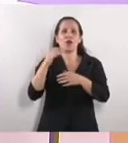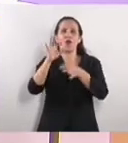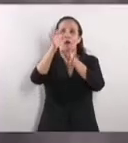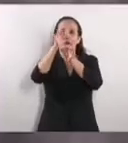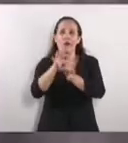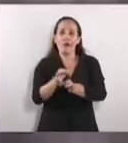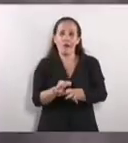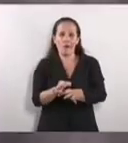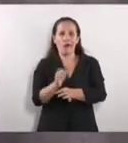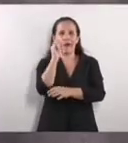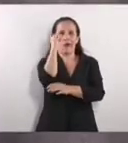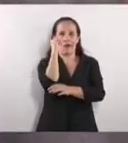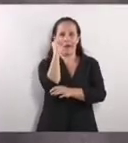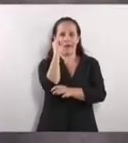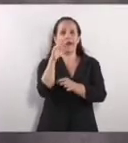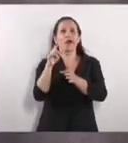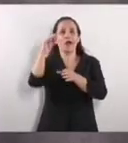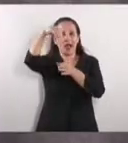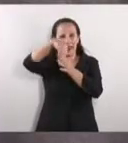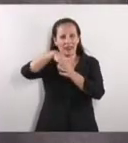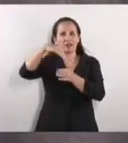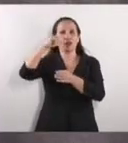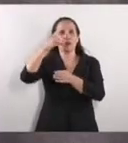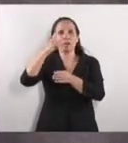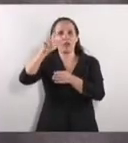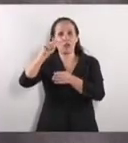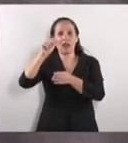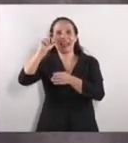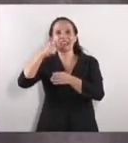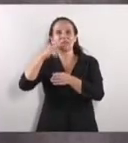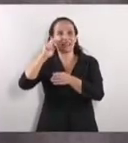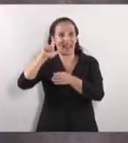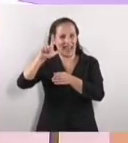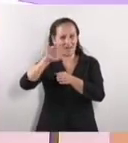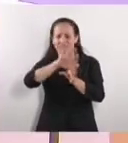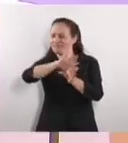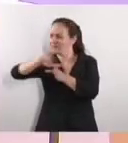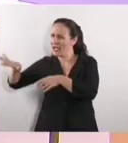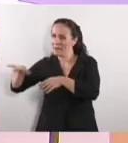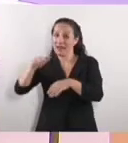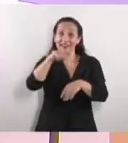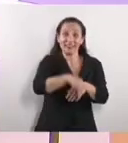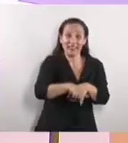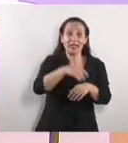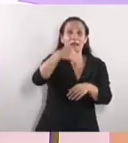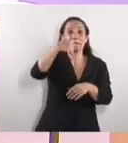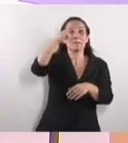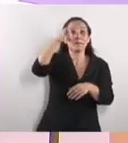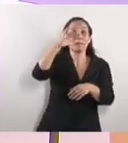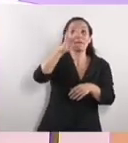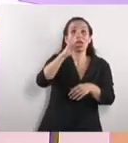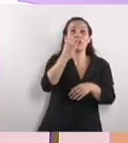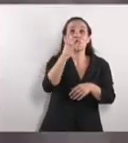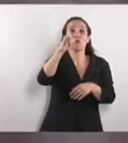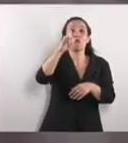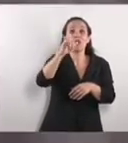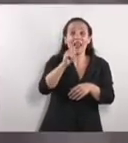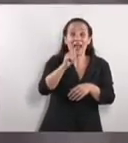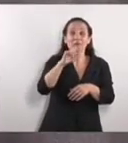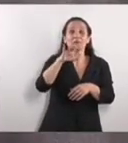vertebral está la médula espinal. La médula ósea forma parte, sí. La Me quedé médula pensando ósea, si iba con